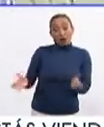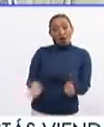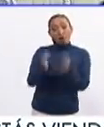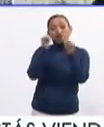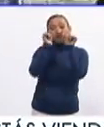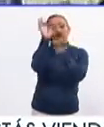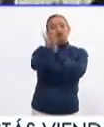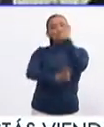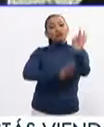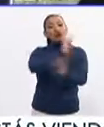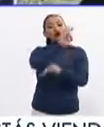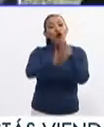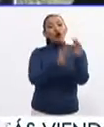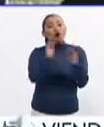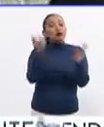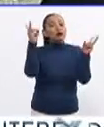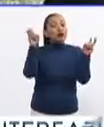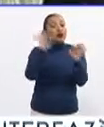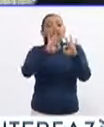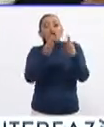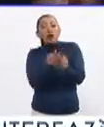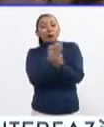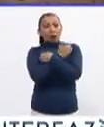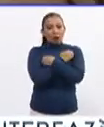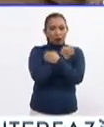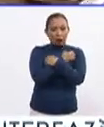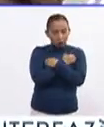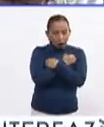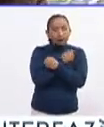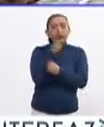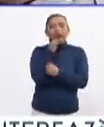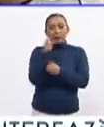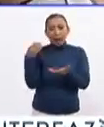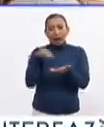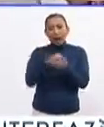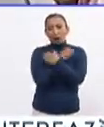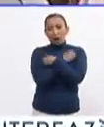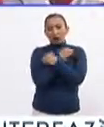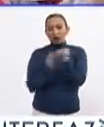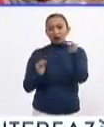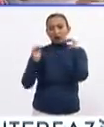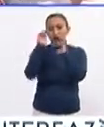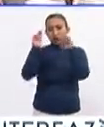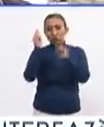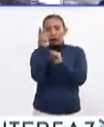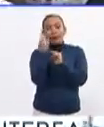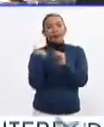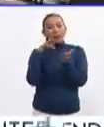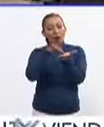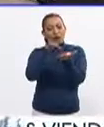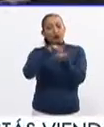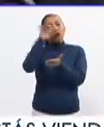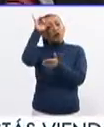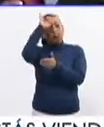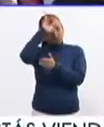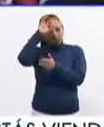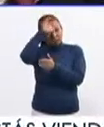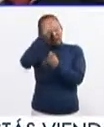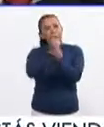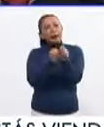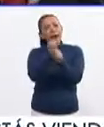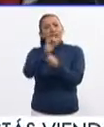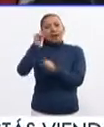y atendería todos los tipos de modalidades educativas, incluyendo la educación superior y apoyando la investigación científica